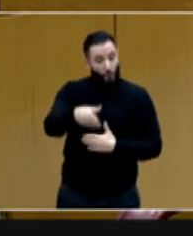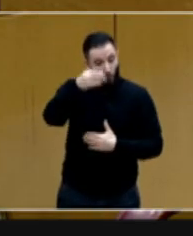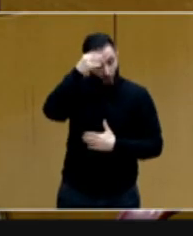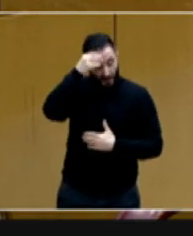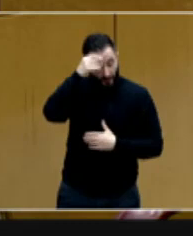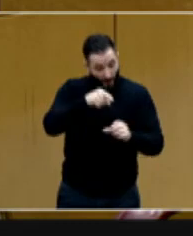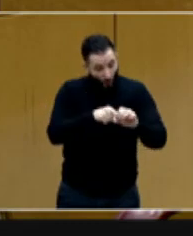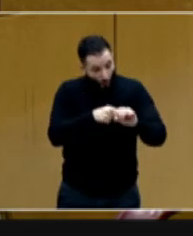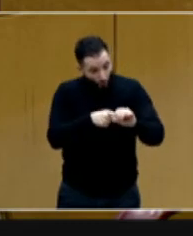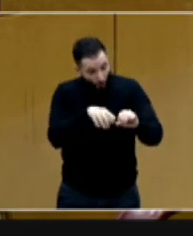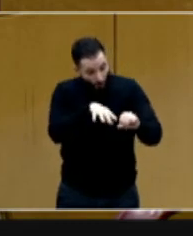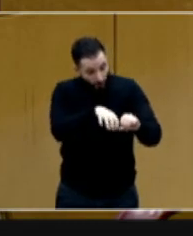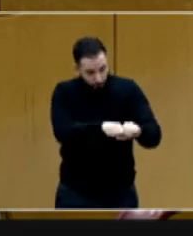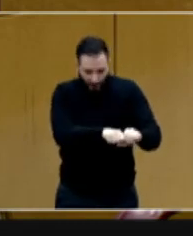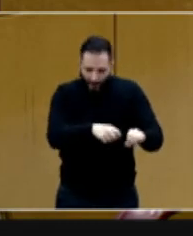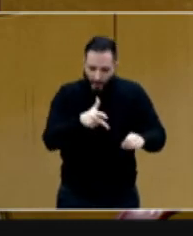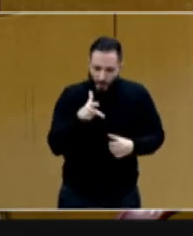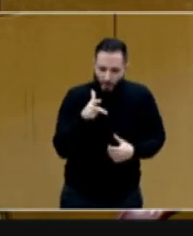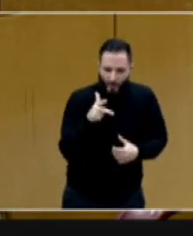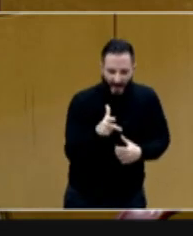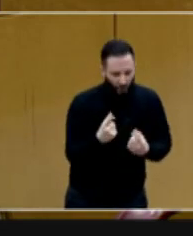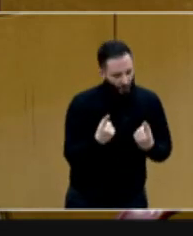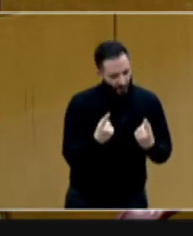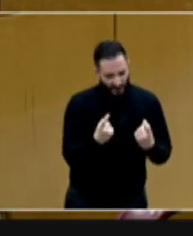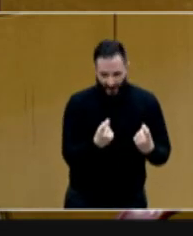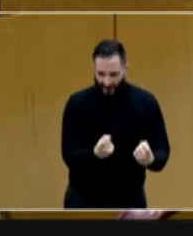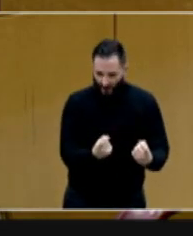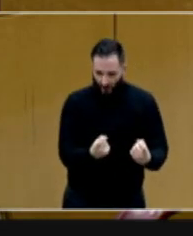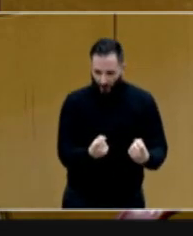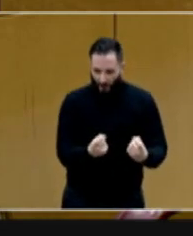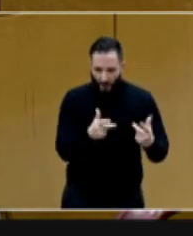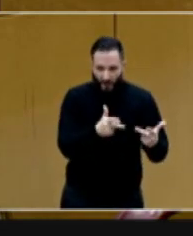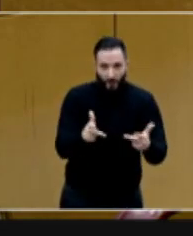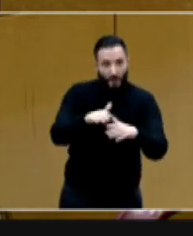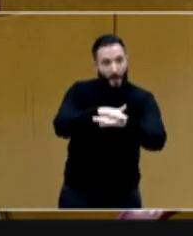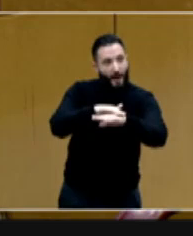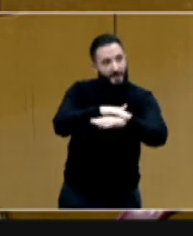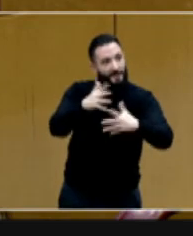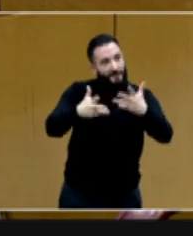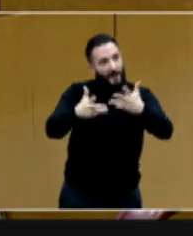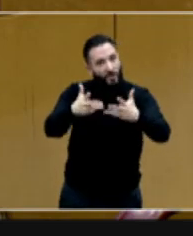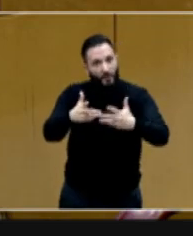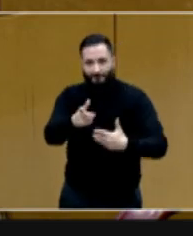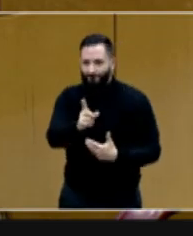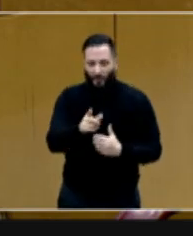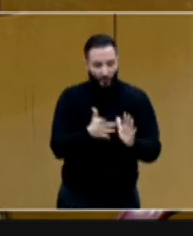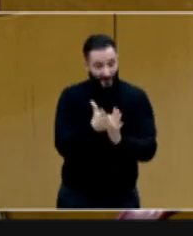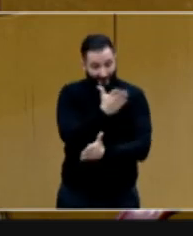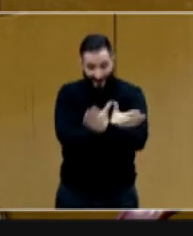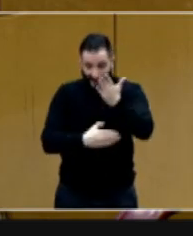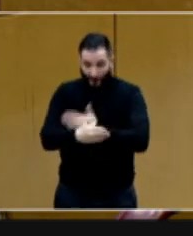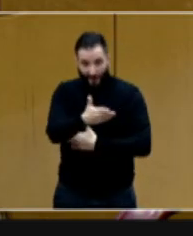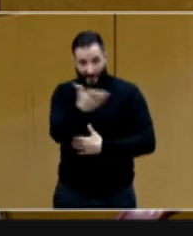cupos de derecho imperativo de derecho necesario no son disponibles para la administración los de la discapacidad en general también